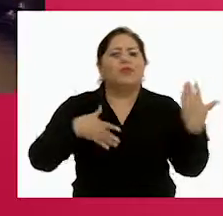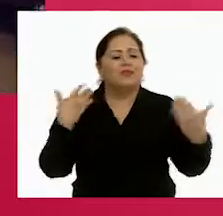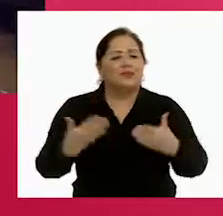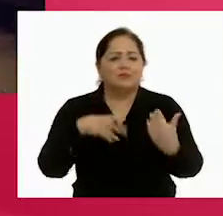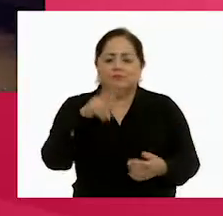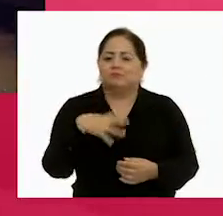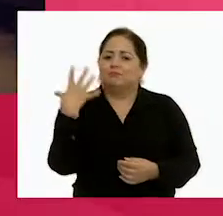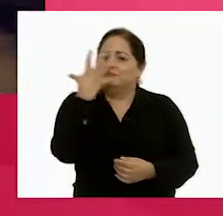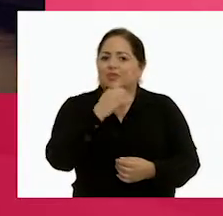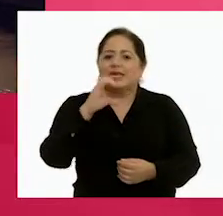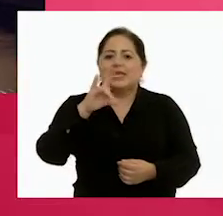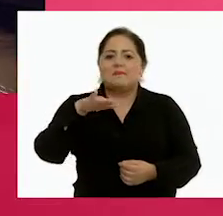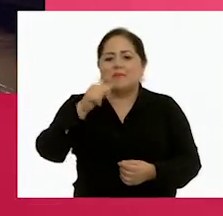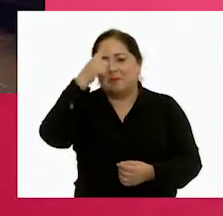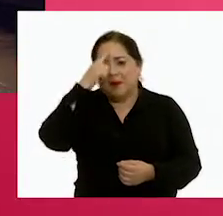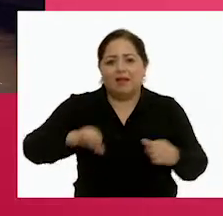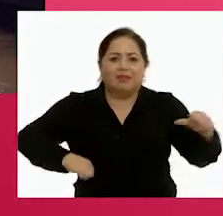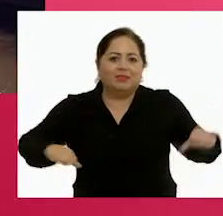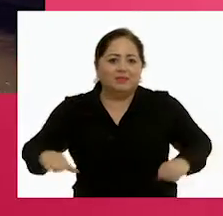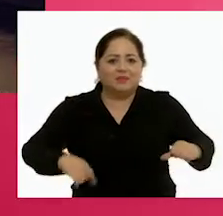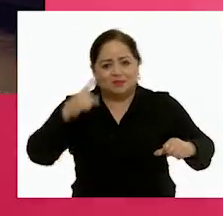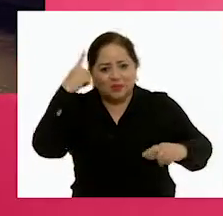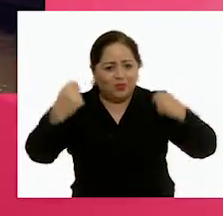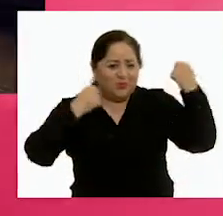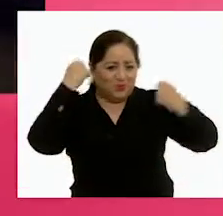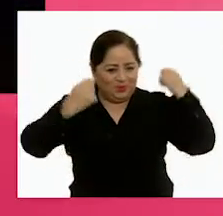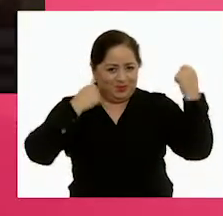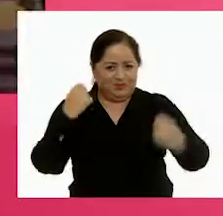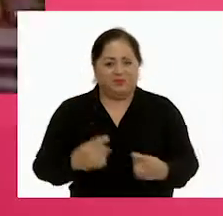un maravilloso clima para las actividades turísticas.